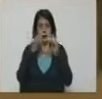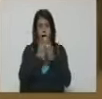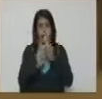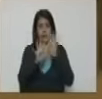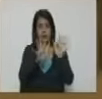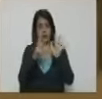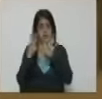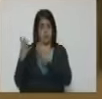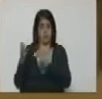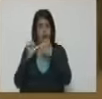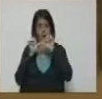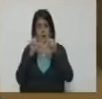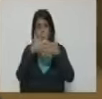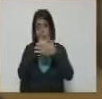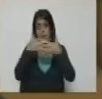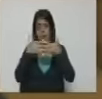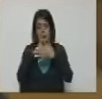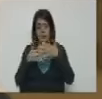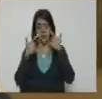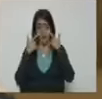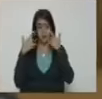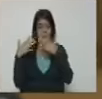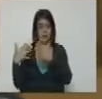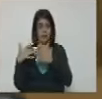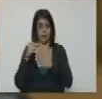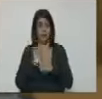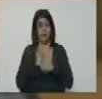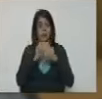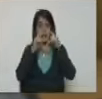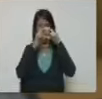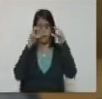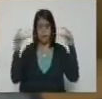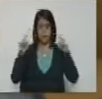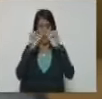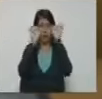artículo 19, quedando redactado en los siguientes términos.